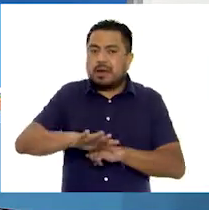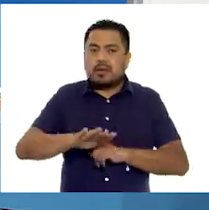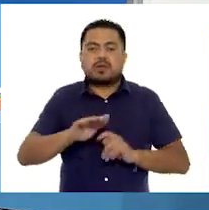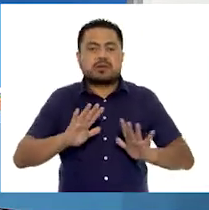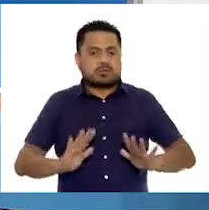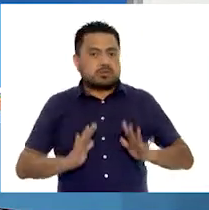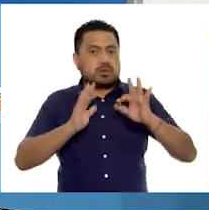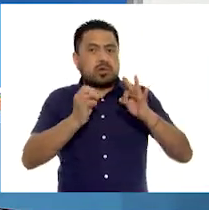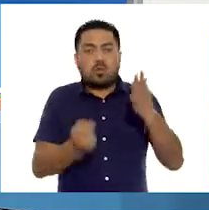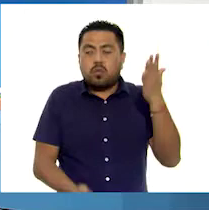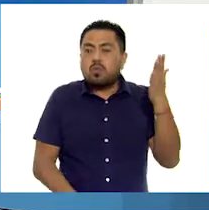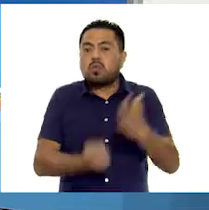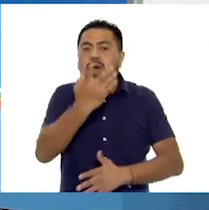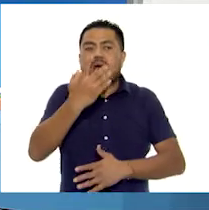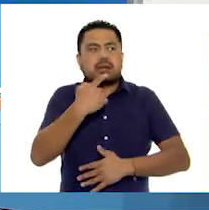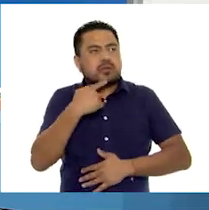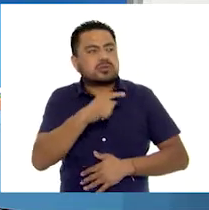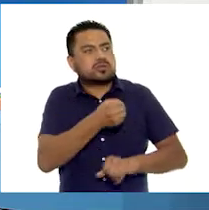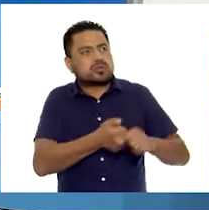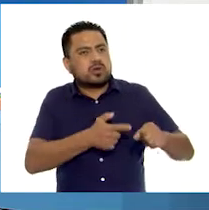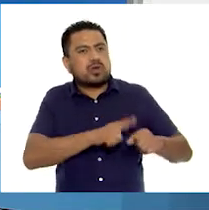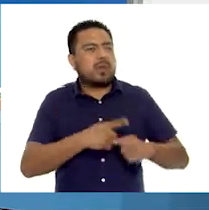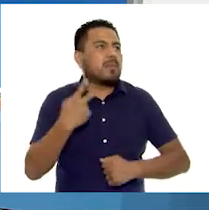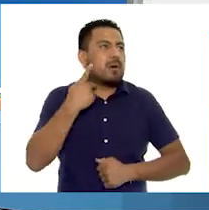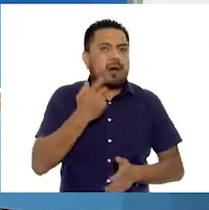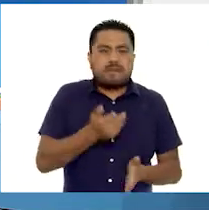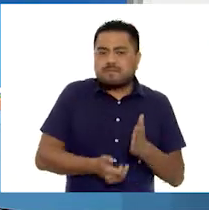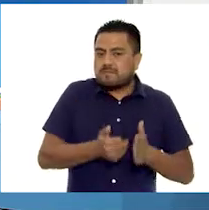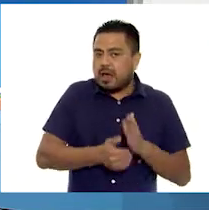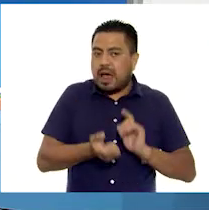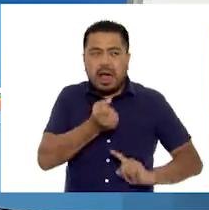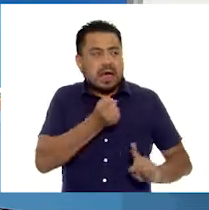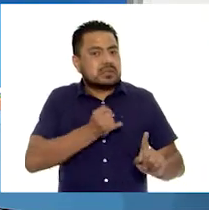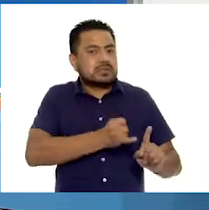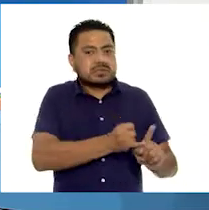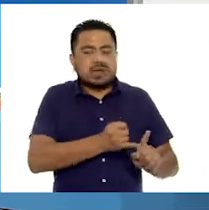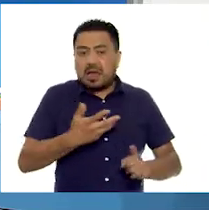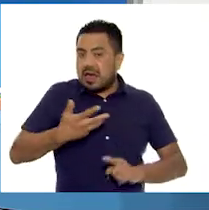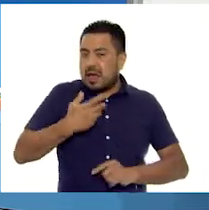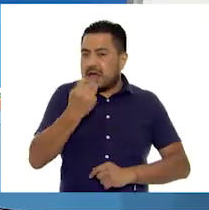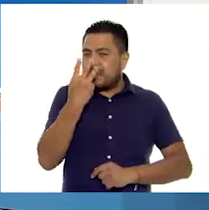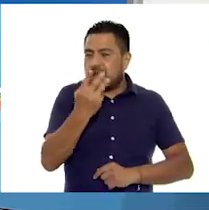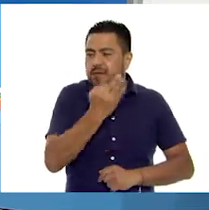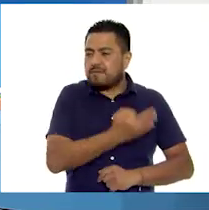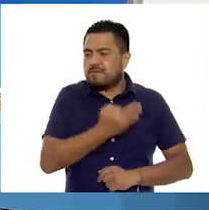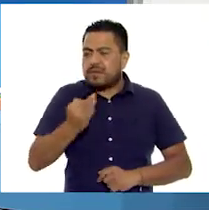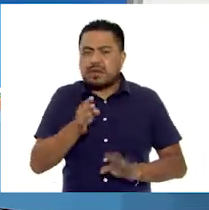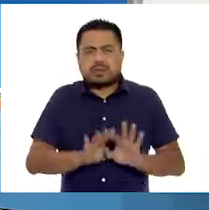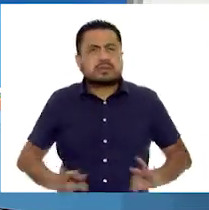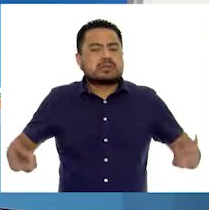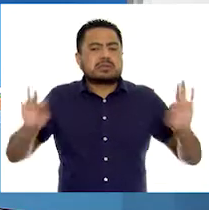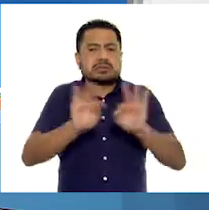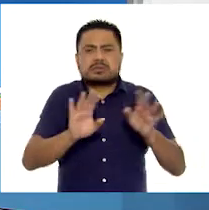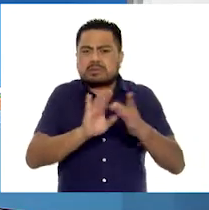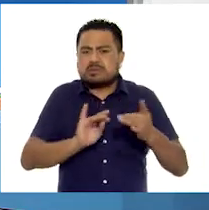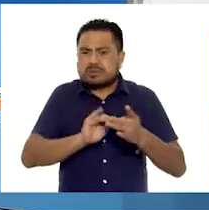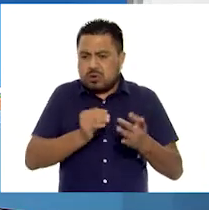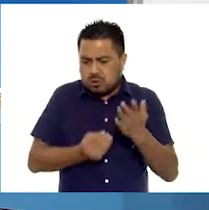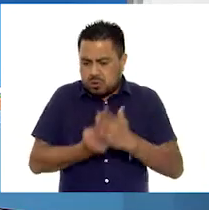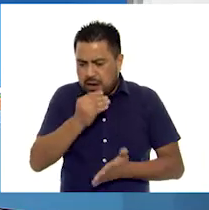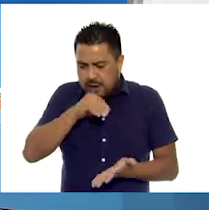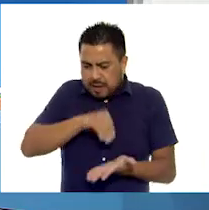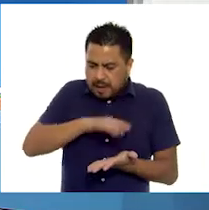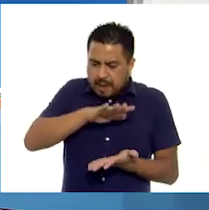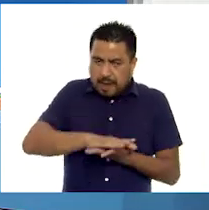el surgimiento de nuevas demandas sociales y políticas de esta forma tenemos tres fechas importantes que marcan el rumbo de esta etapa